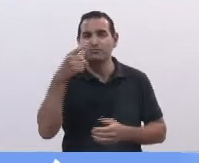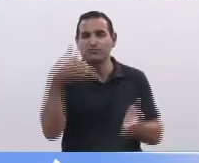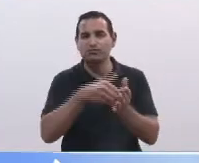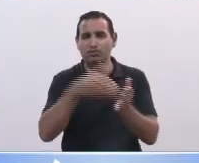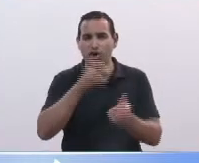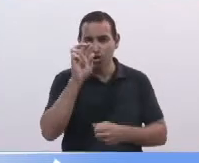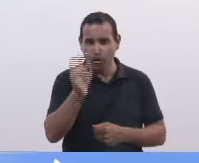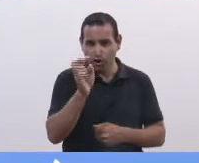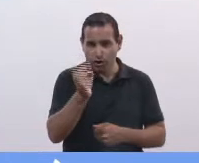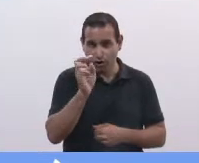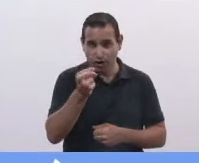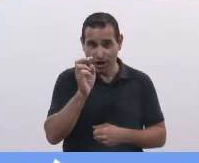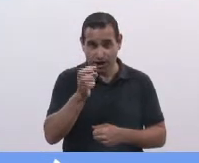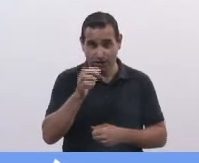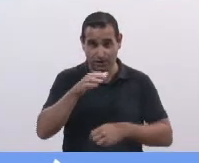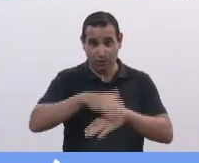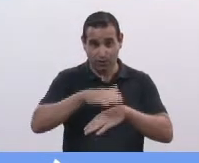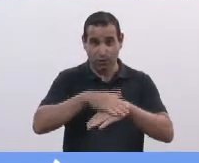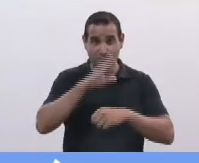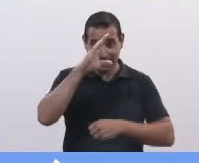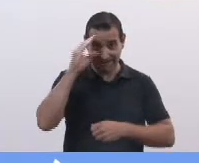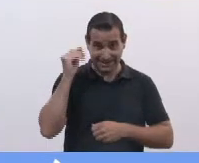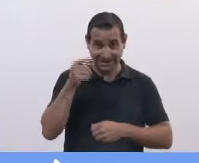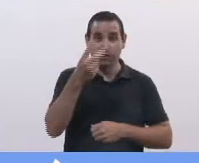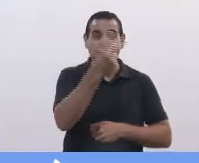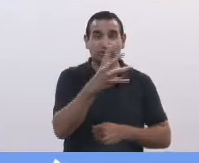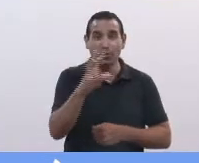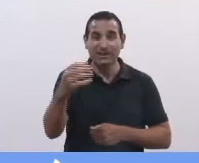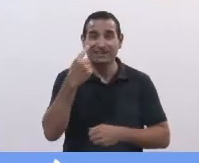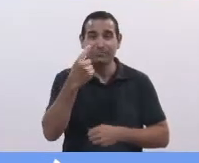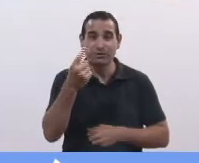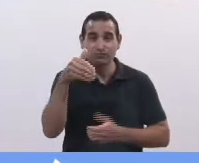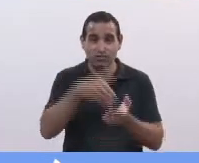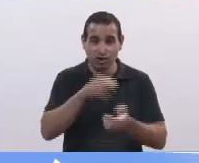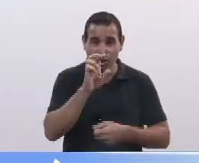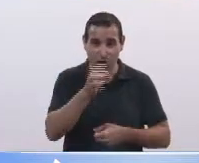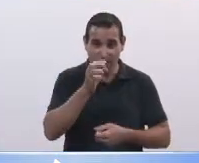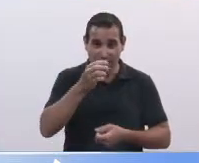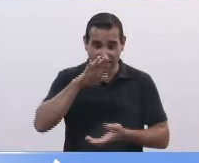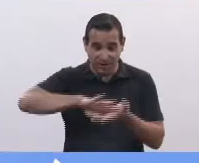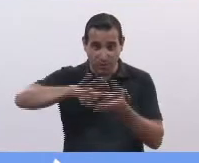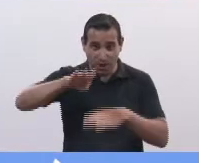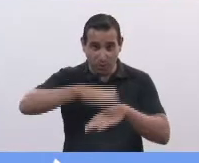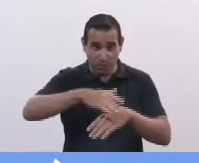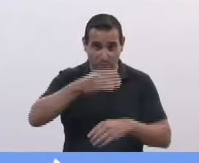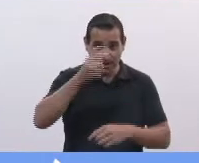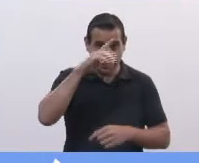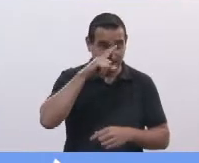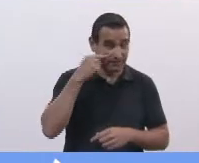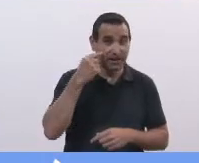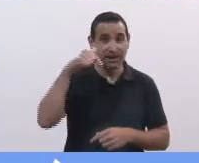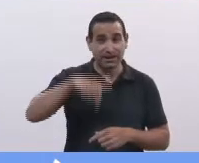240 mil millones de dólares fue lo que dejó Cristina Fernández de Kirchner de deuda. 240 mil millones de dólares. Y este gobierno